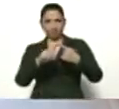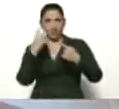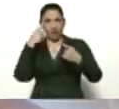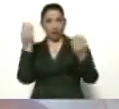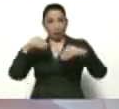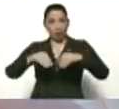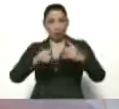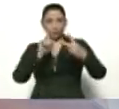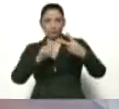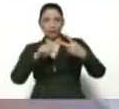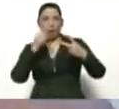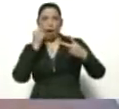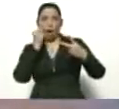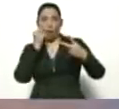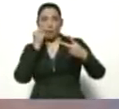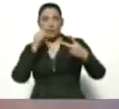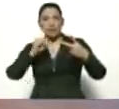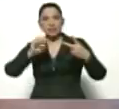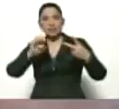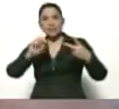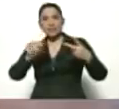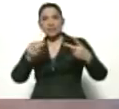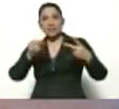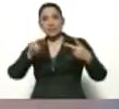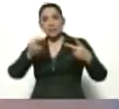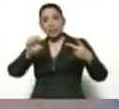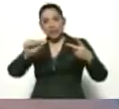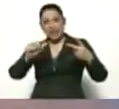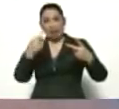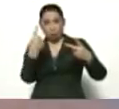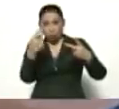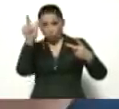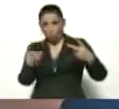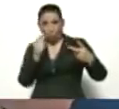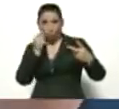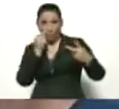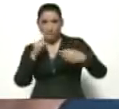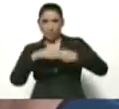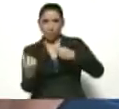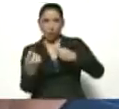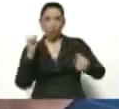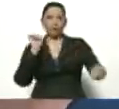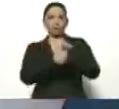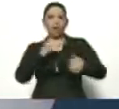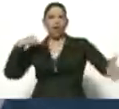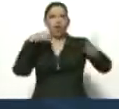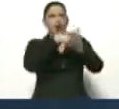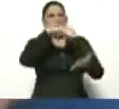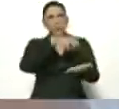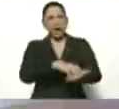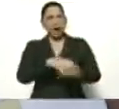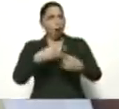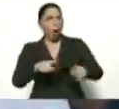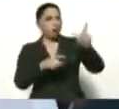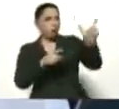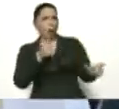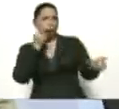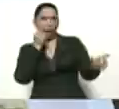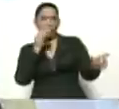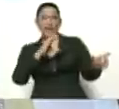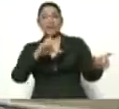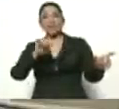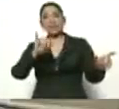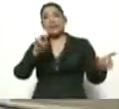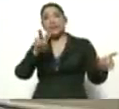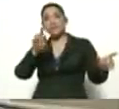señor sé que a uno de los sectores capturados le dan un golpe de estado es primero que las cordones para quedarse con la